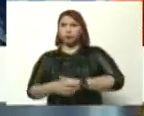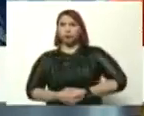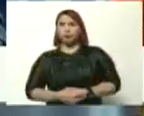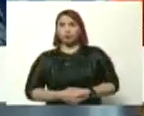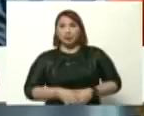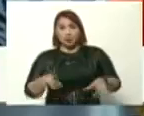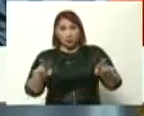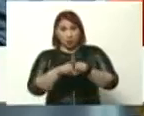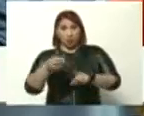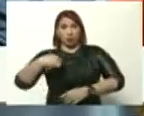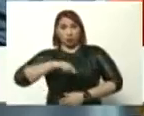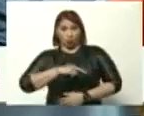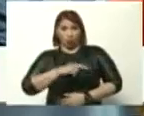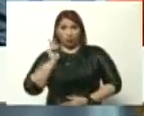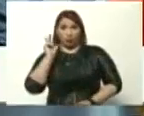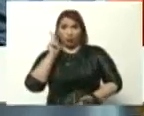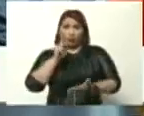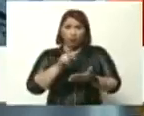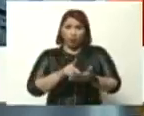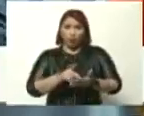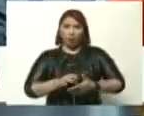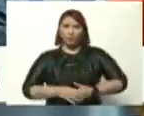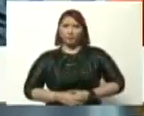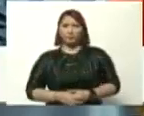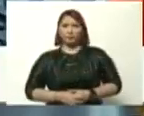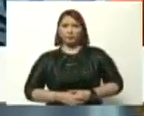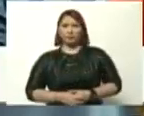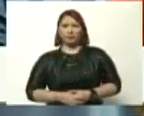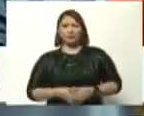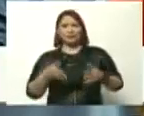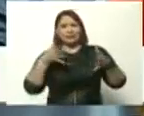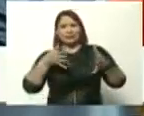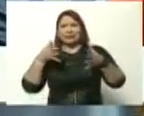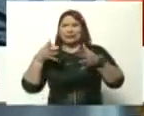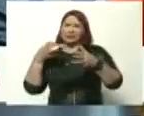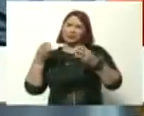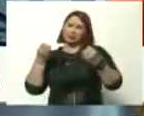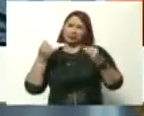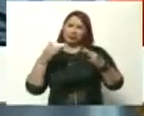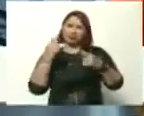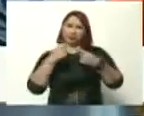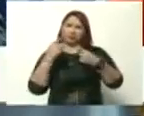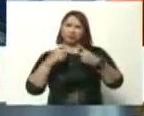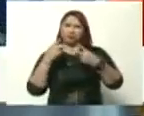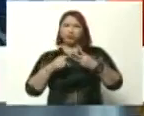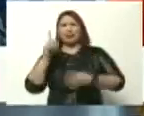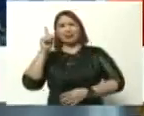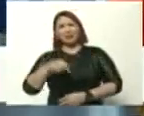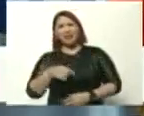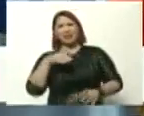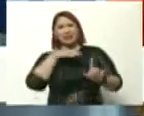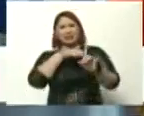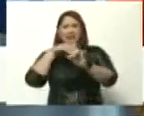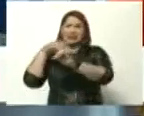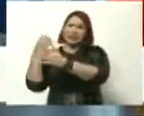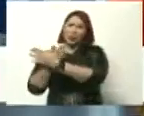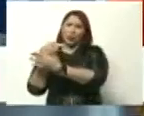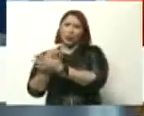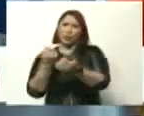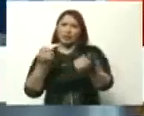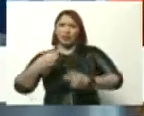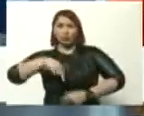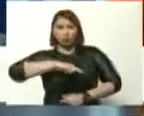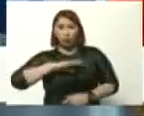Igualmente hemos venido procesando varios casos que tienen que ver también con ataque a la economía, porque